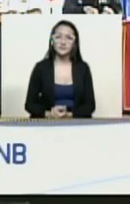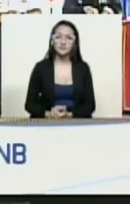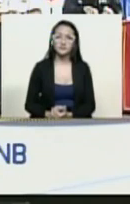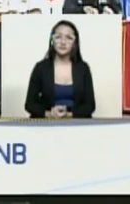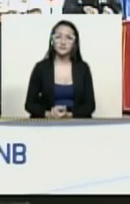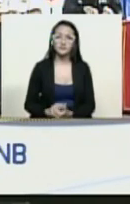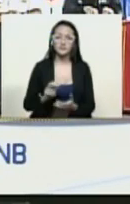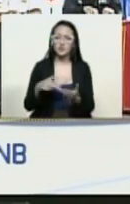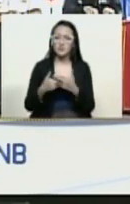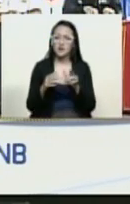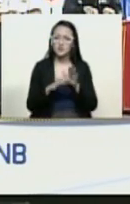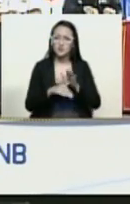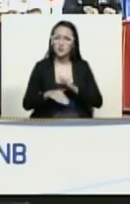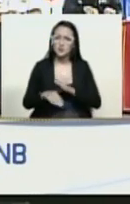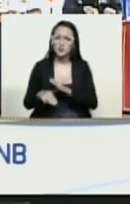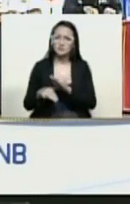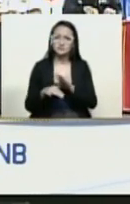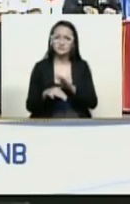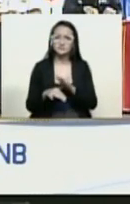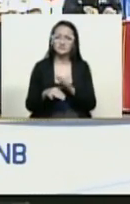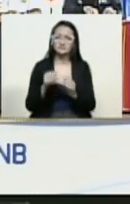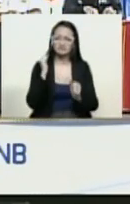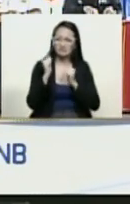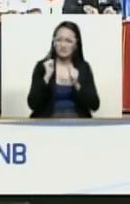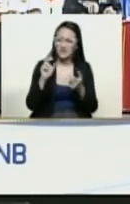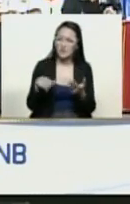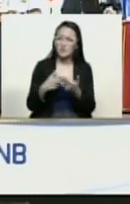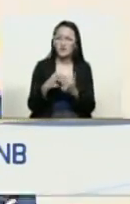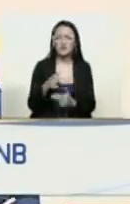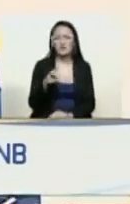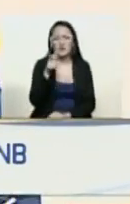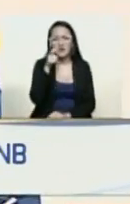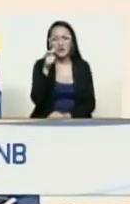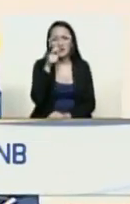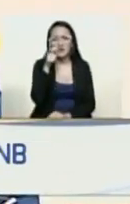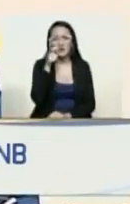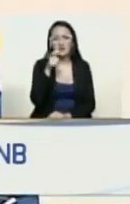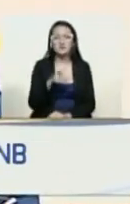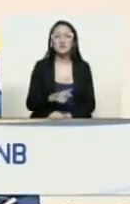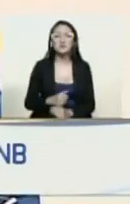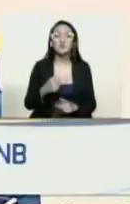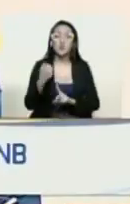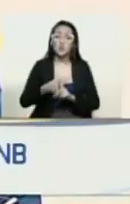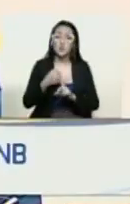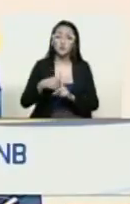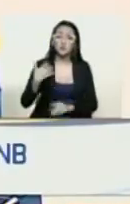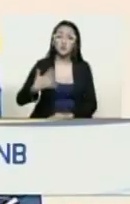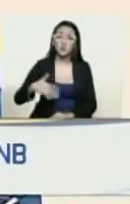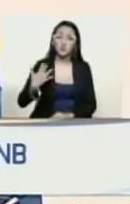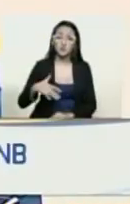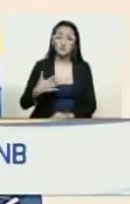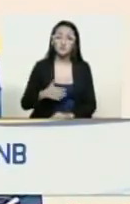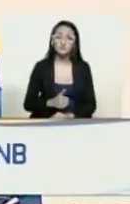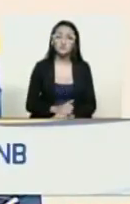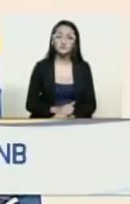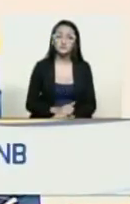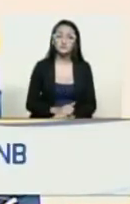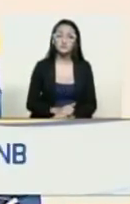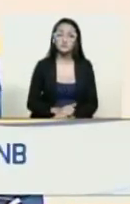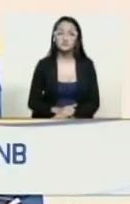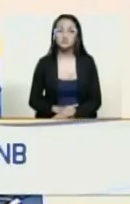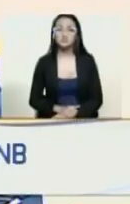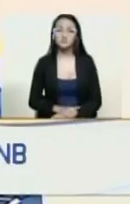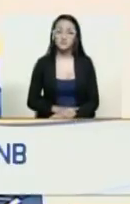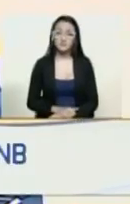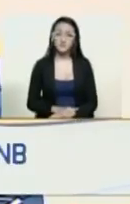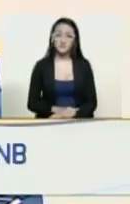contra el delito, contra el crimen, en una lucha dura donde